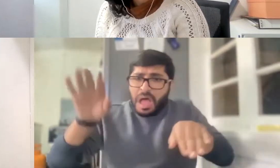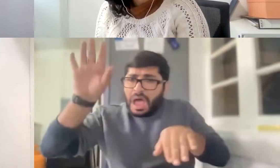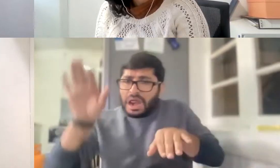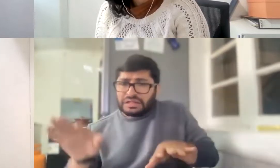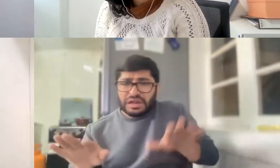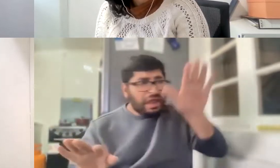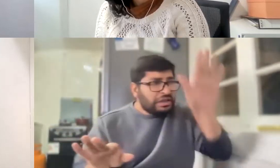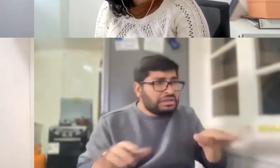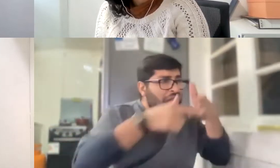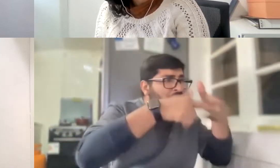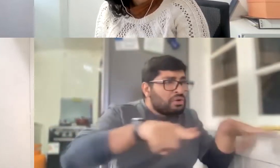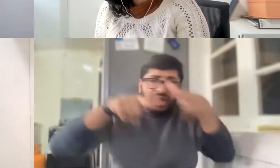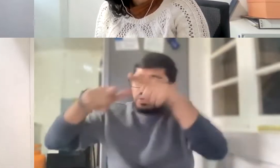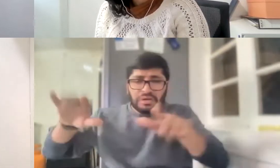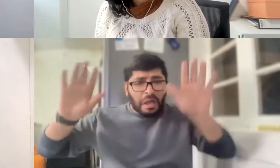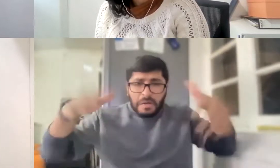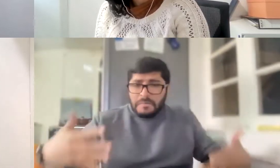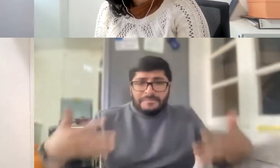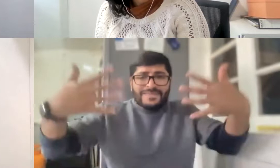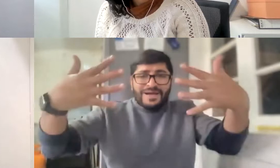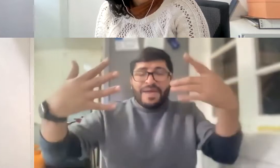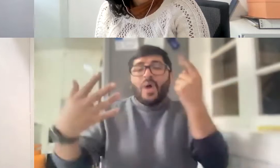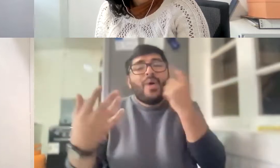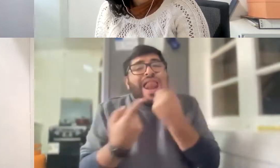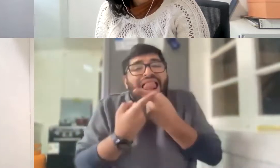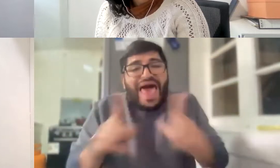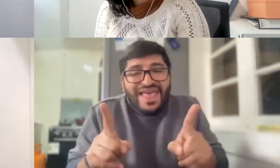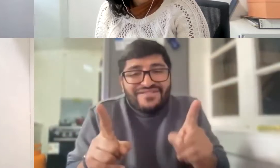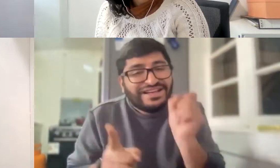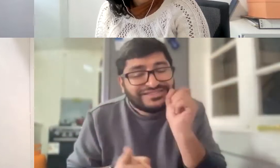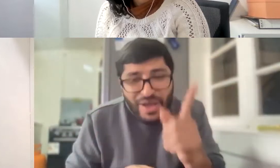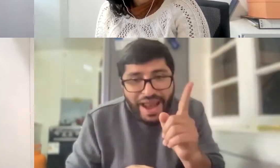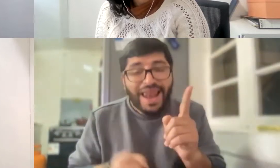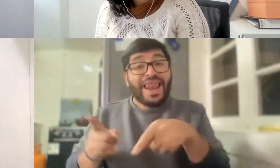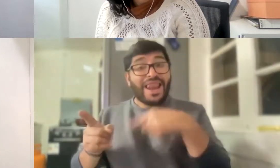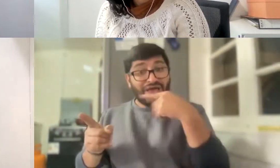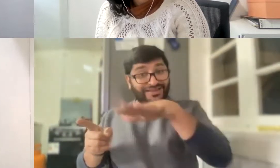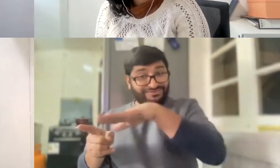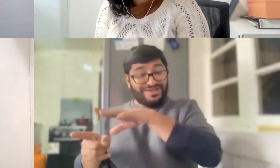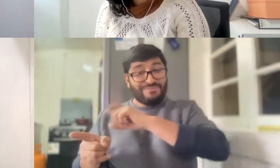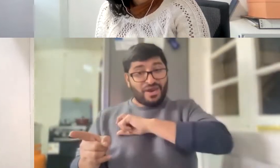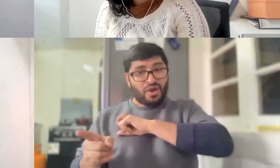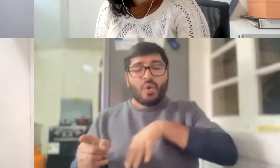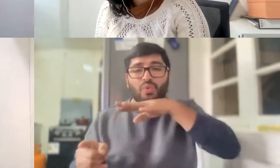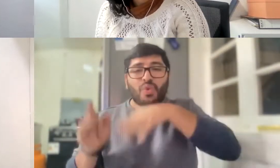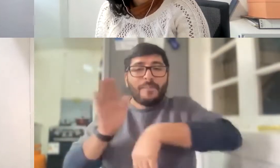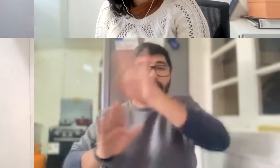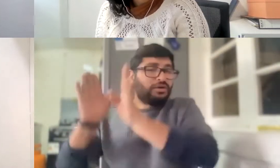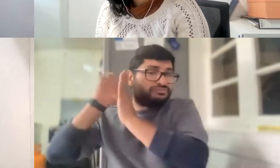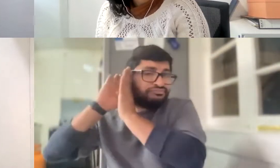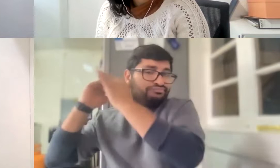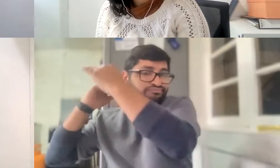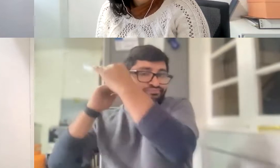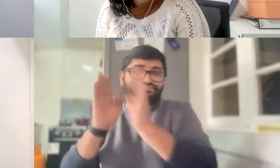español son lo mismo, tienen características como una lengua, pero son diferentes.